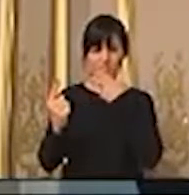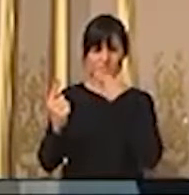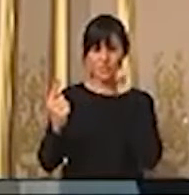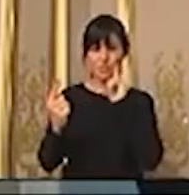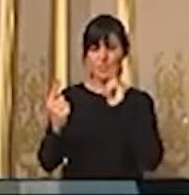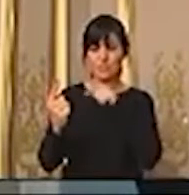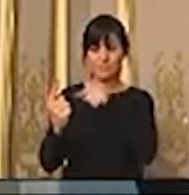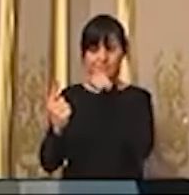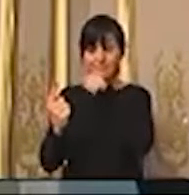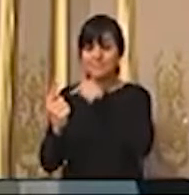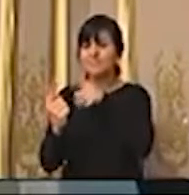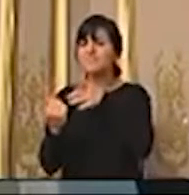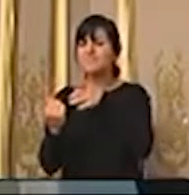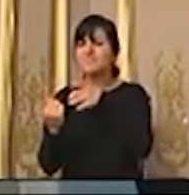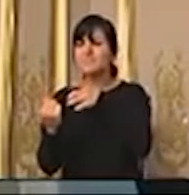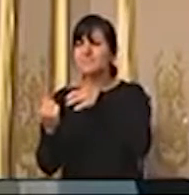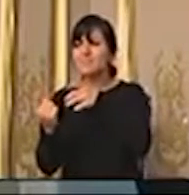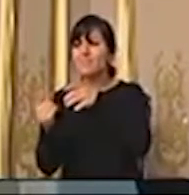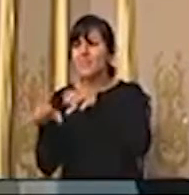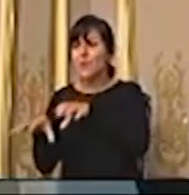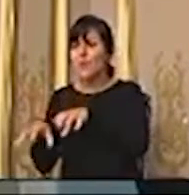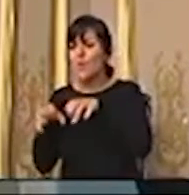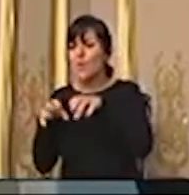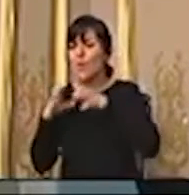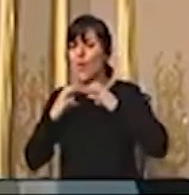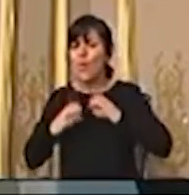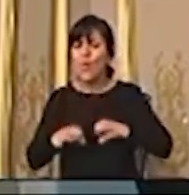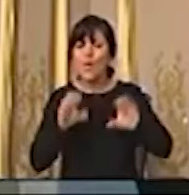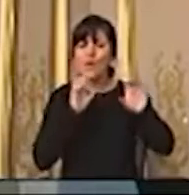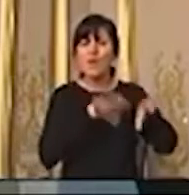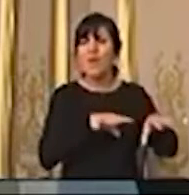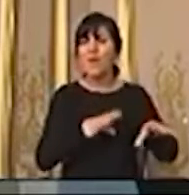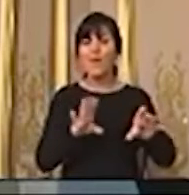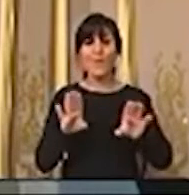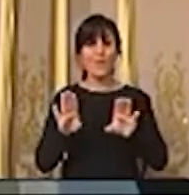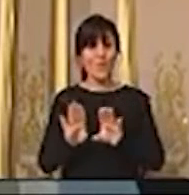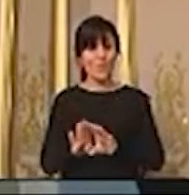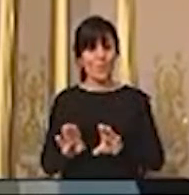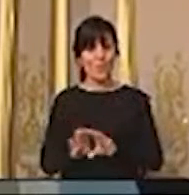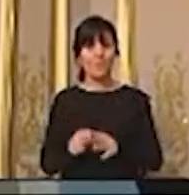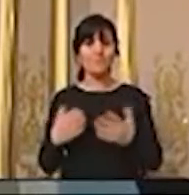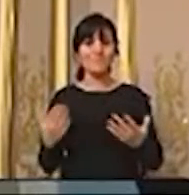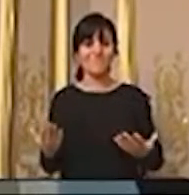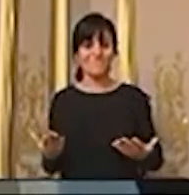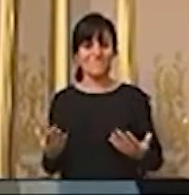ese cuerpo con la complicidad de custodias